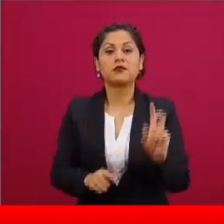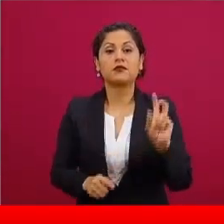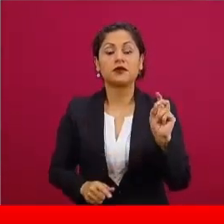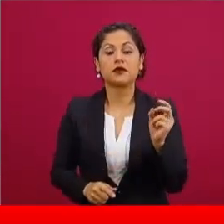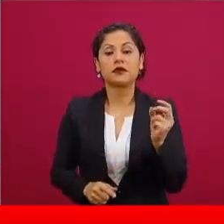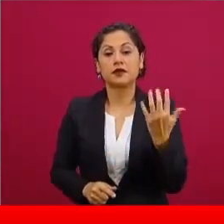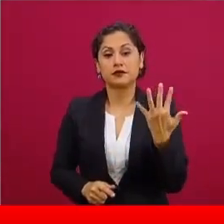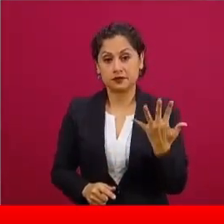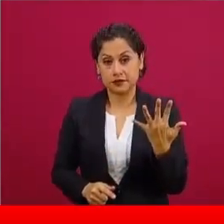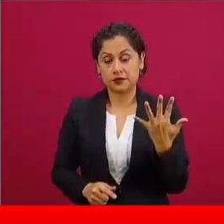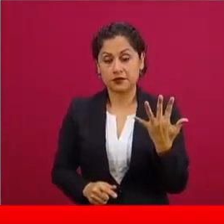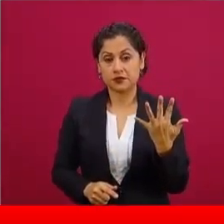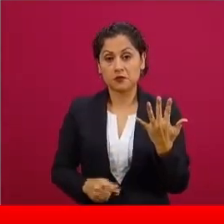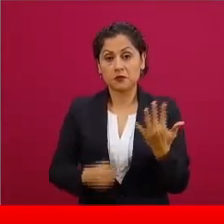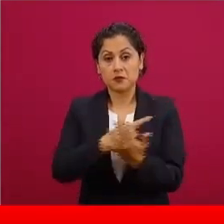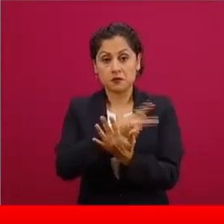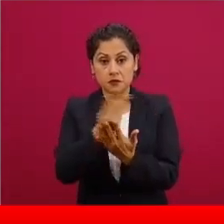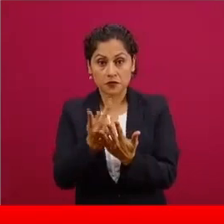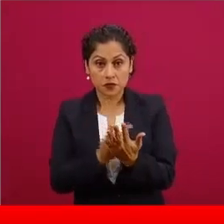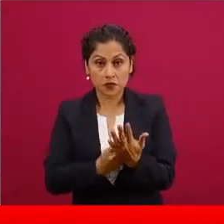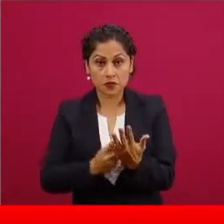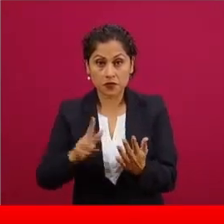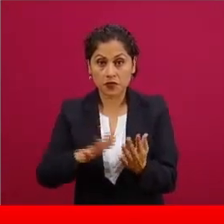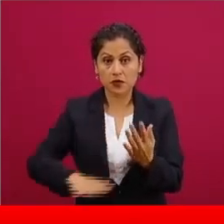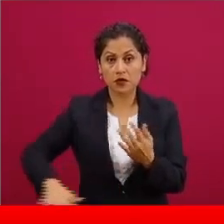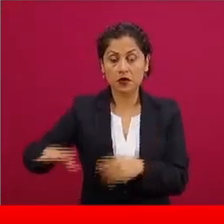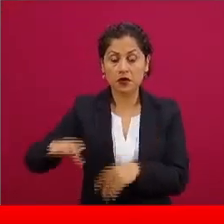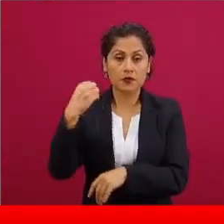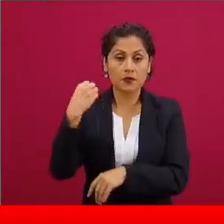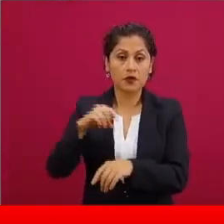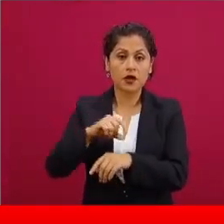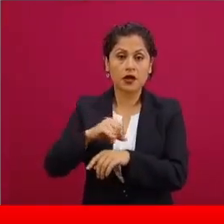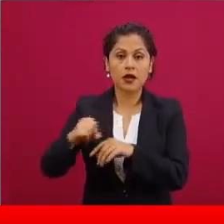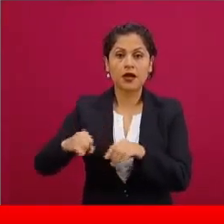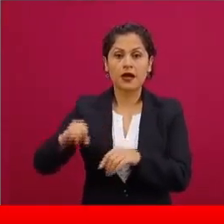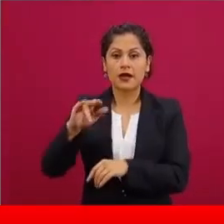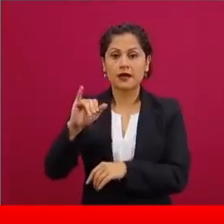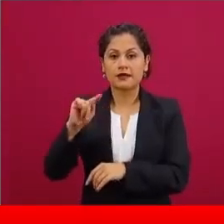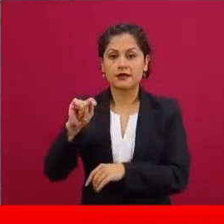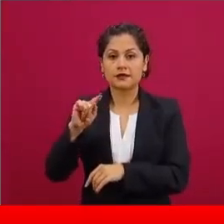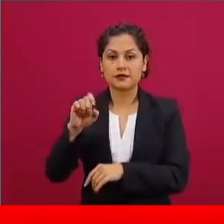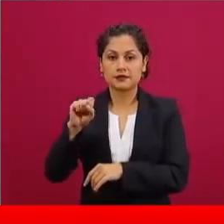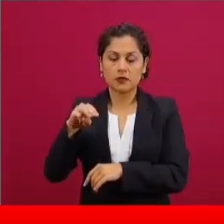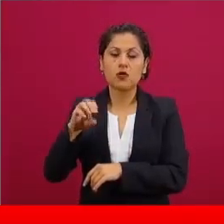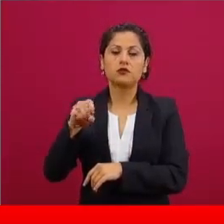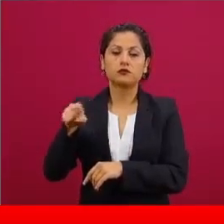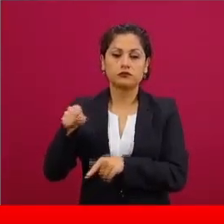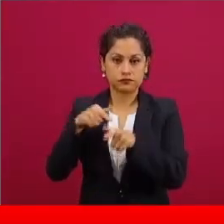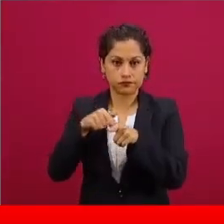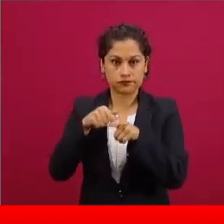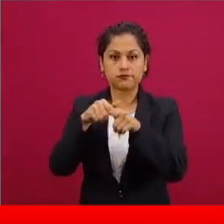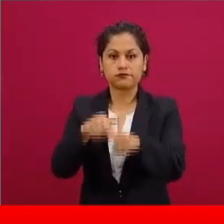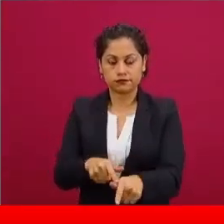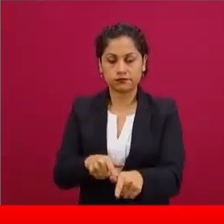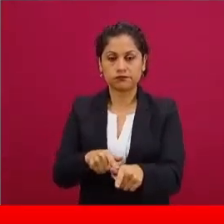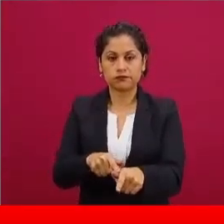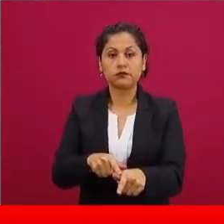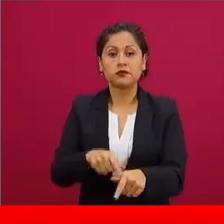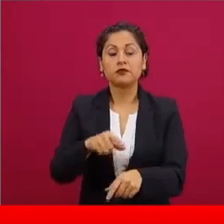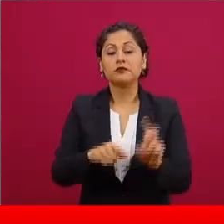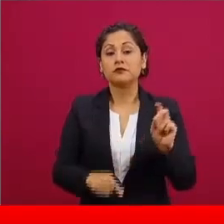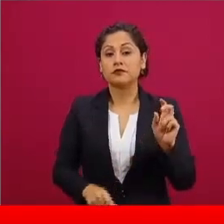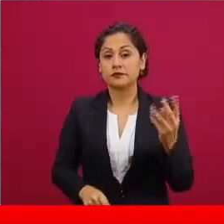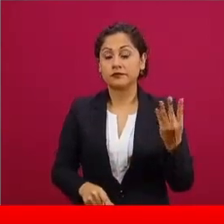desarrollo del istmo de tehuantepec 36 zona libre de la frontera